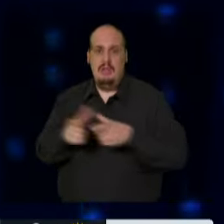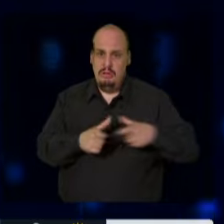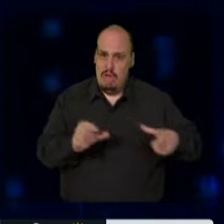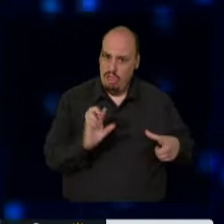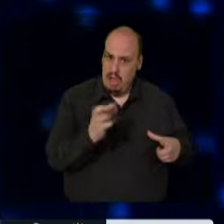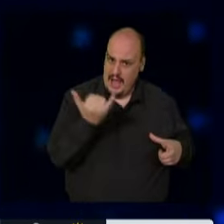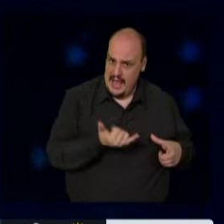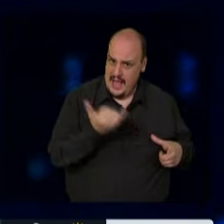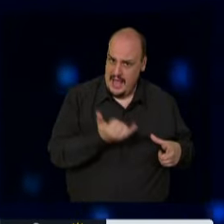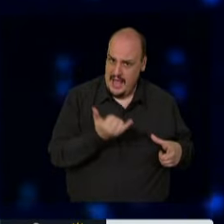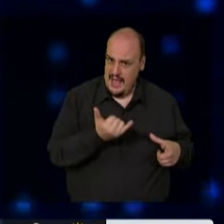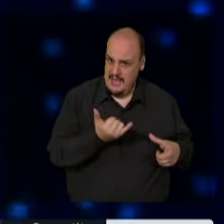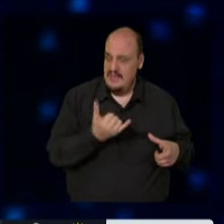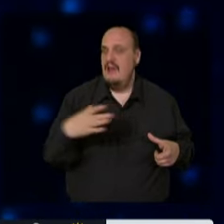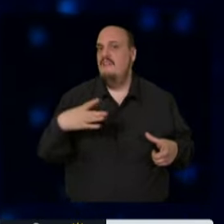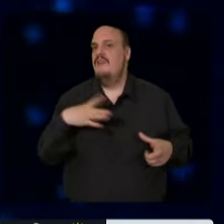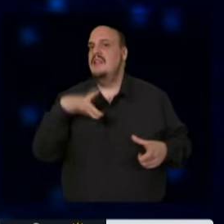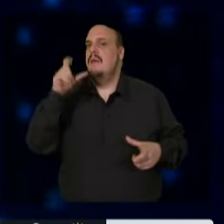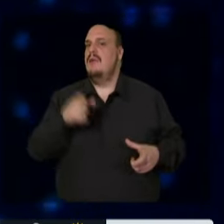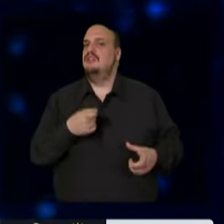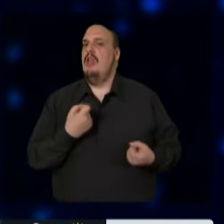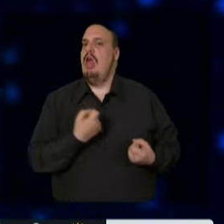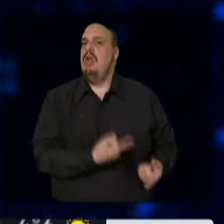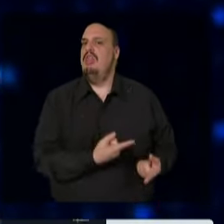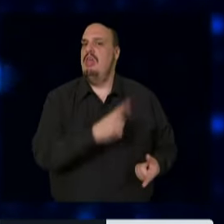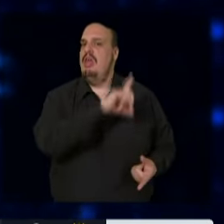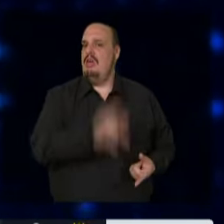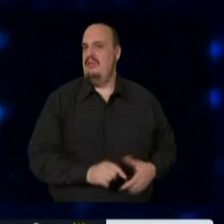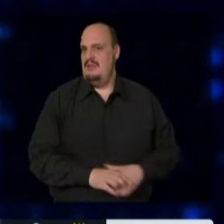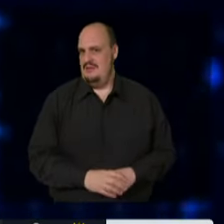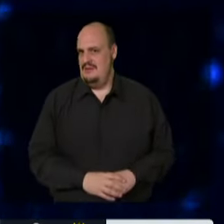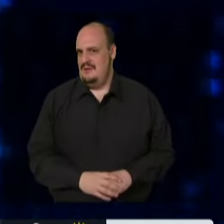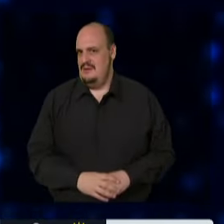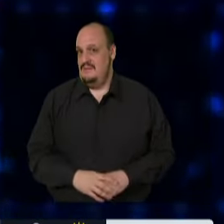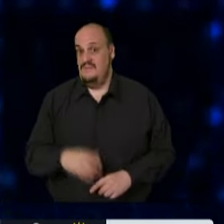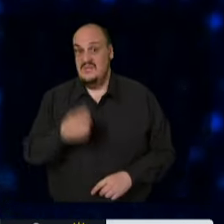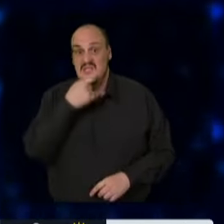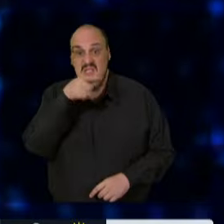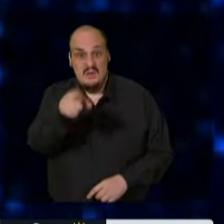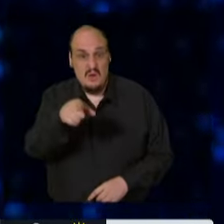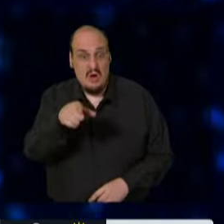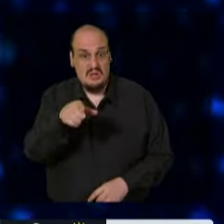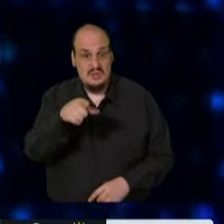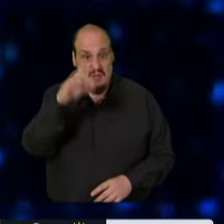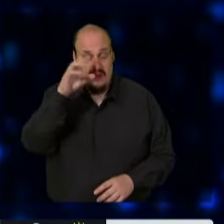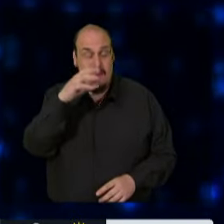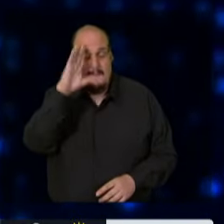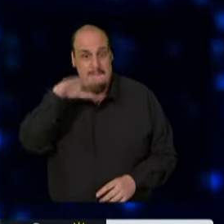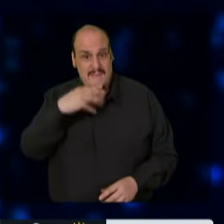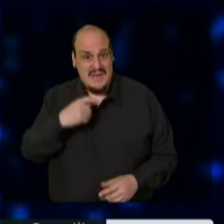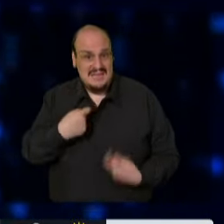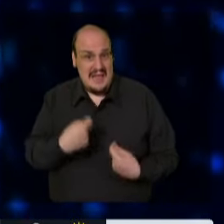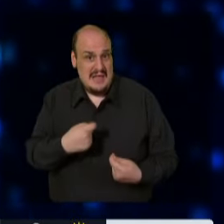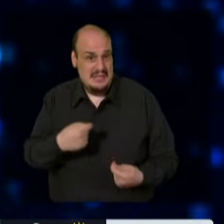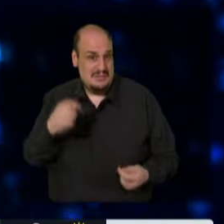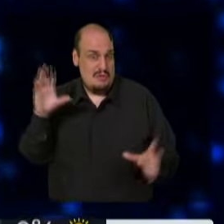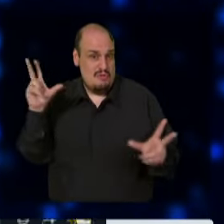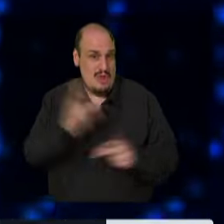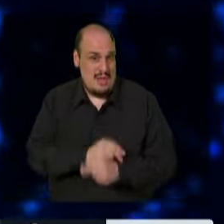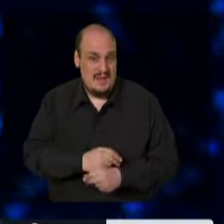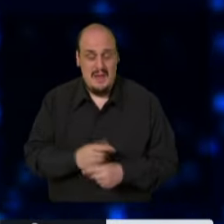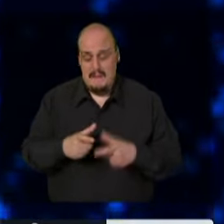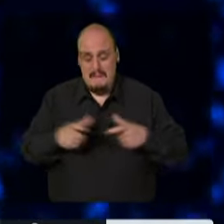que sobran son sus fugadores. La verdad es que mientras vos no llegás a fin de mes, no podés pagar el alquiler, la plata te